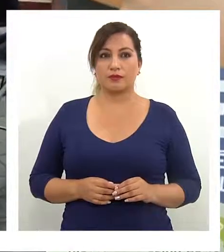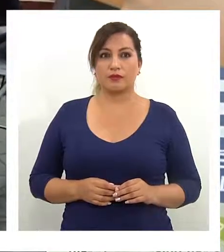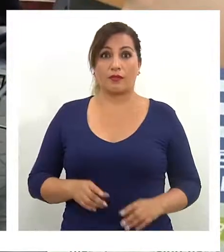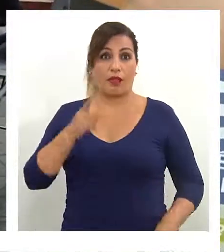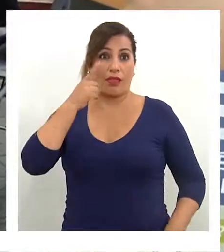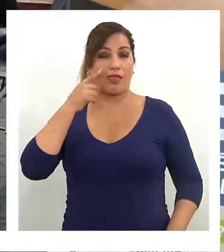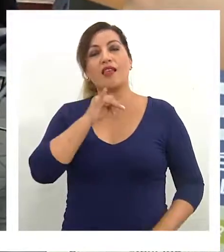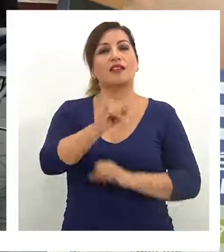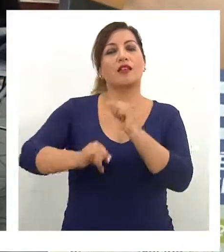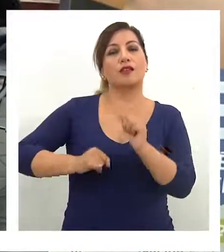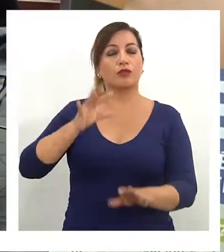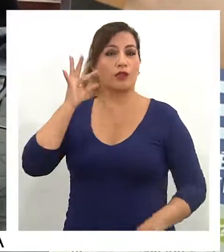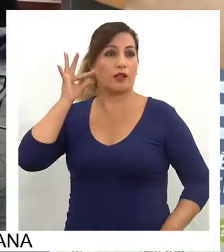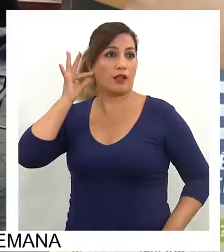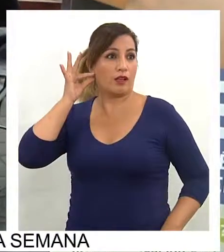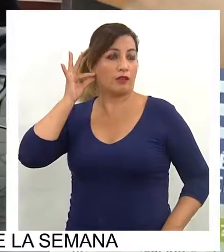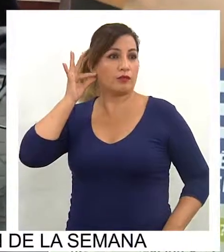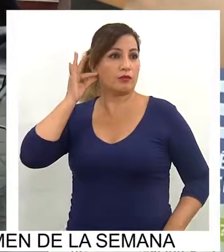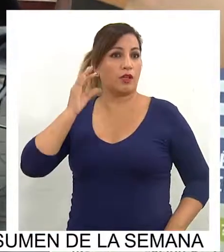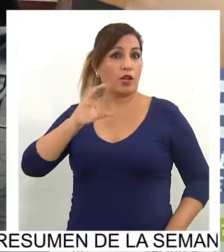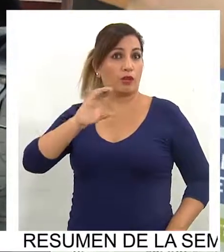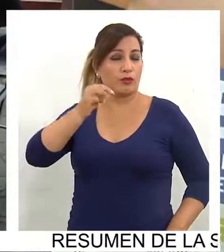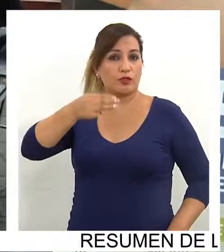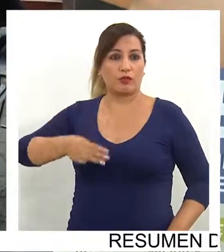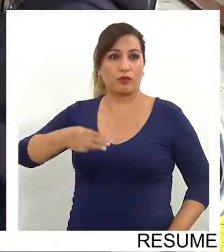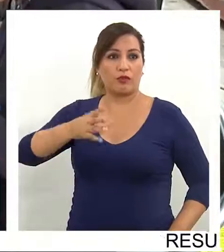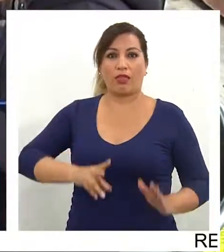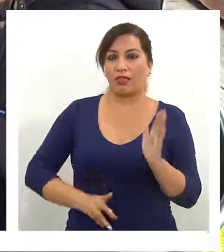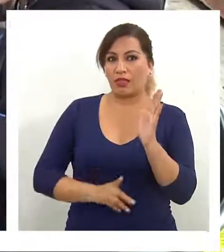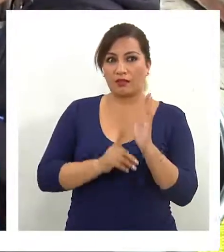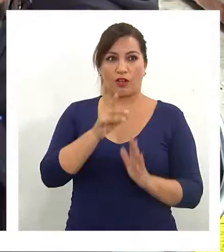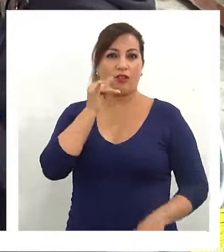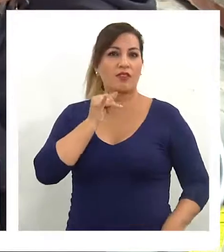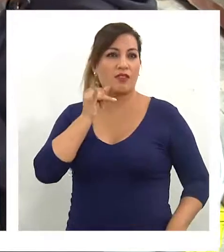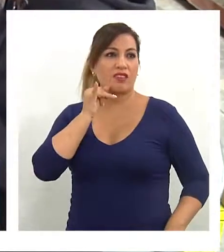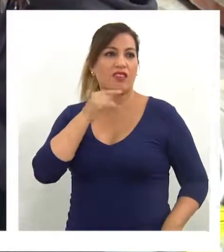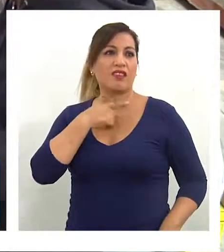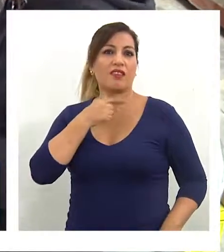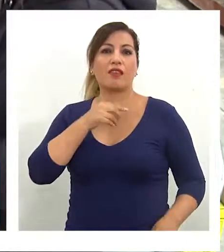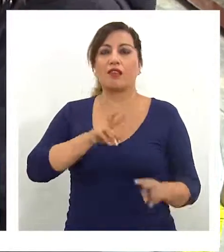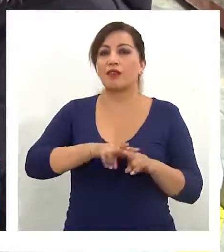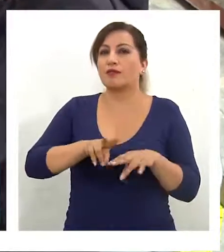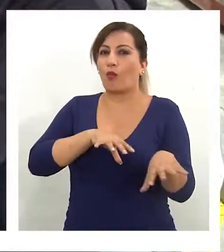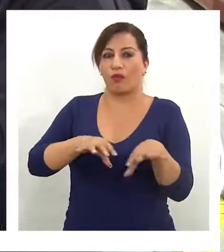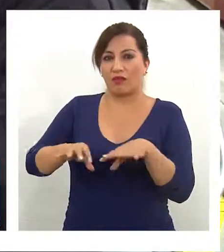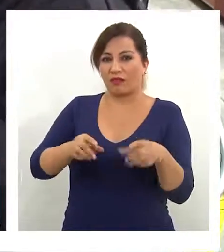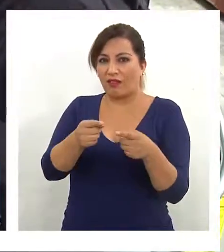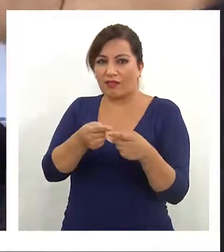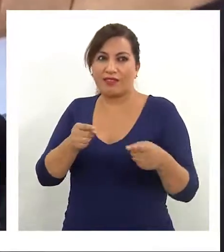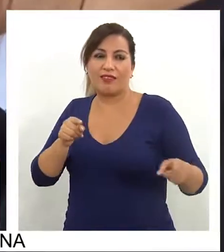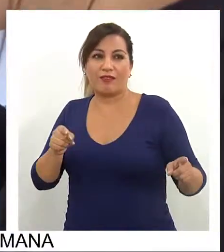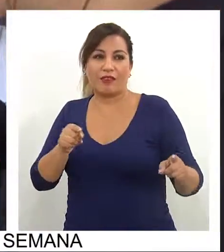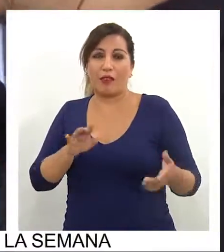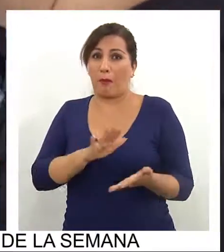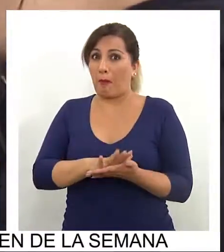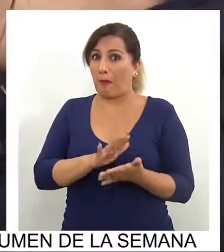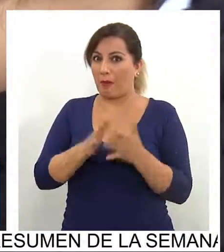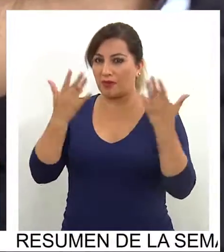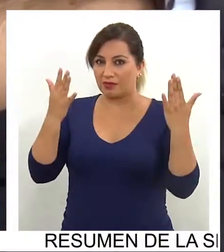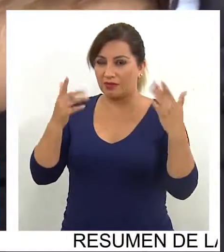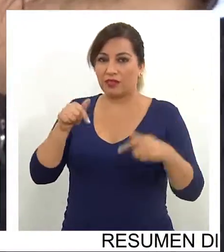En este Día Internacional de la Mujer, la Corporación Municipal de Desarrollo de Iquique quiso realizar una actividad diferente para